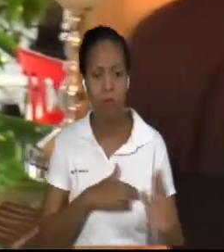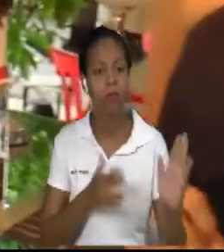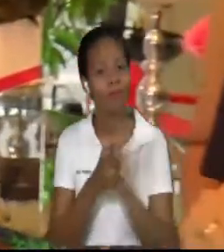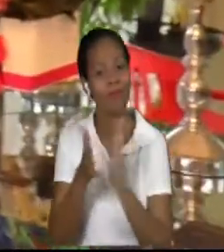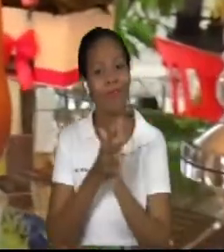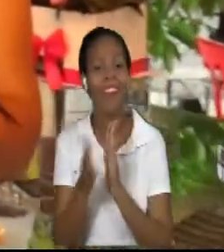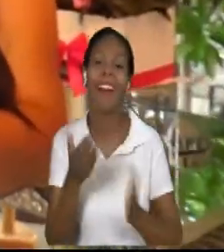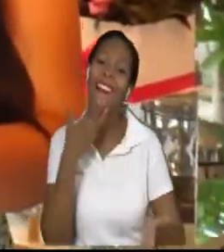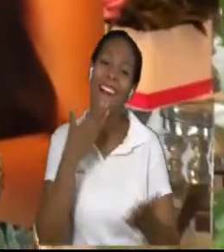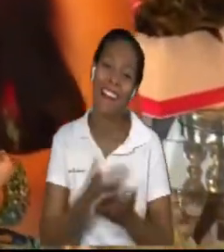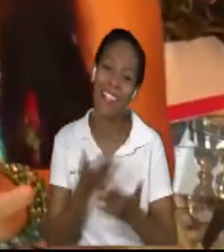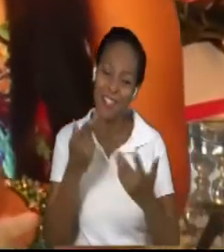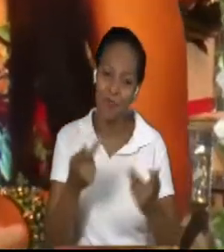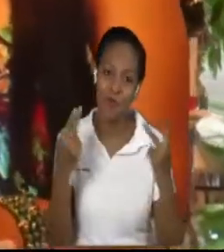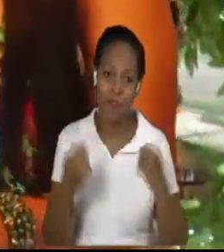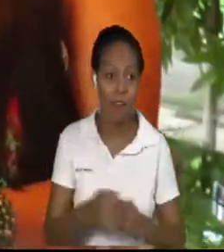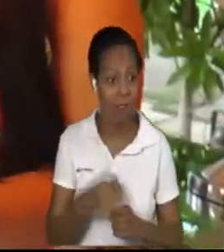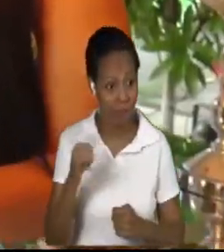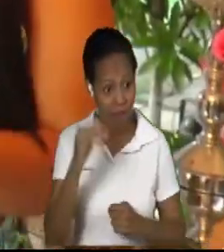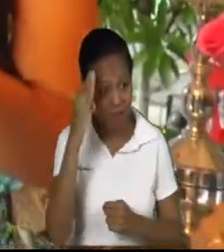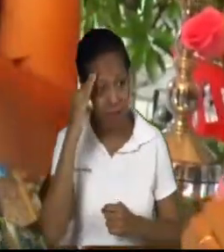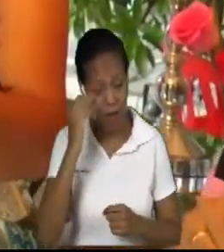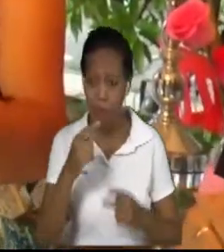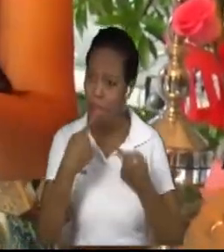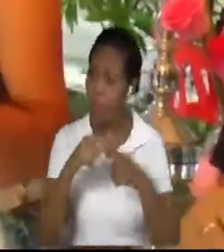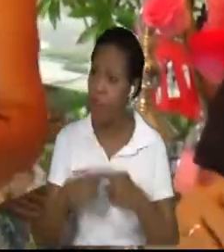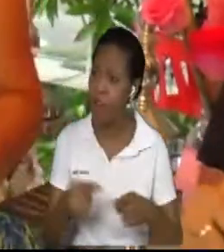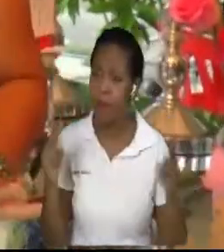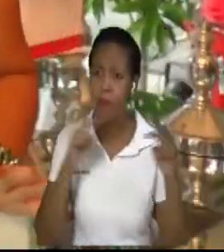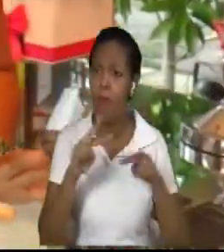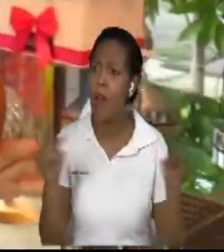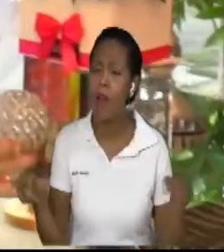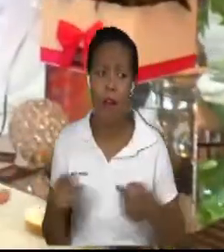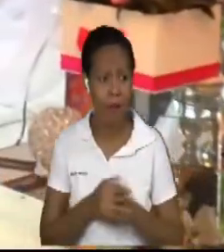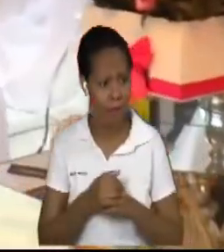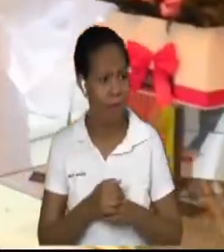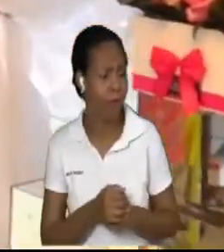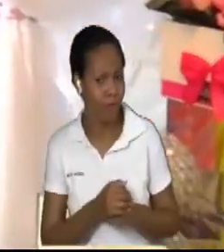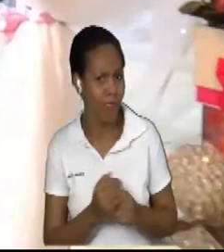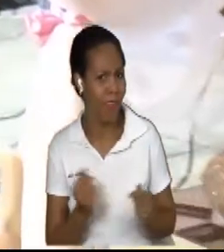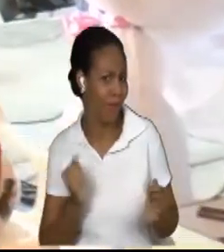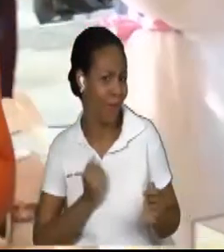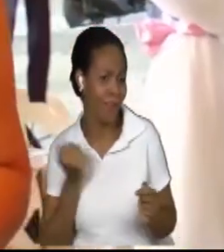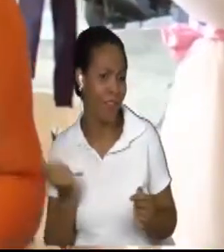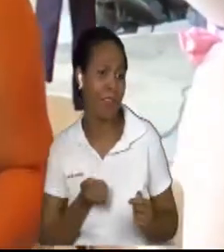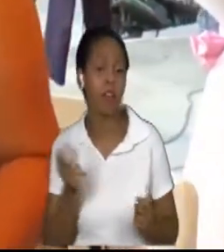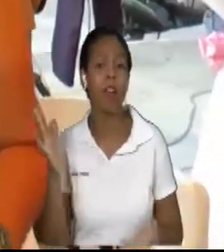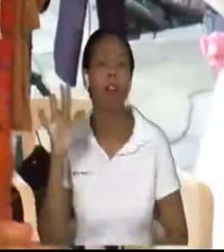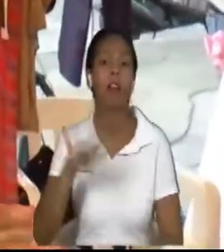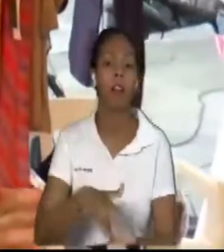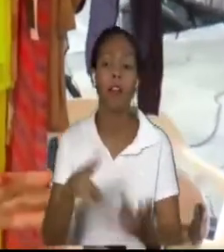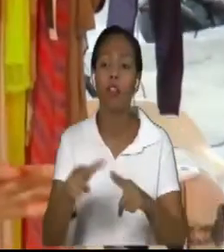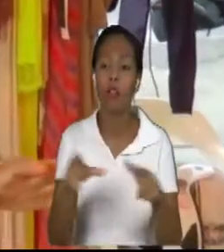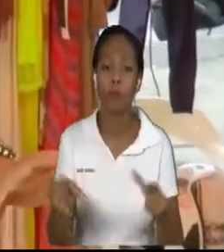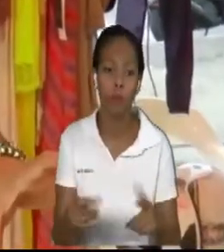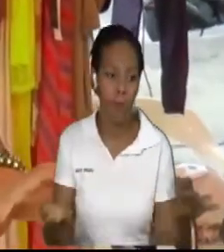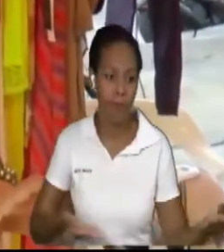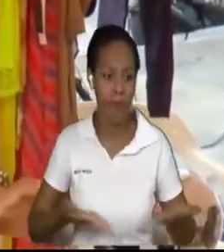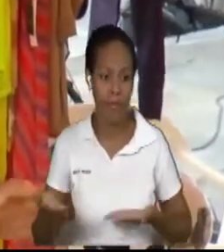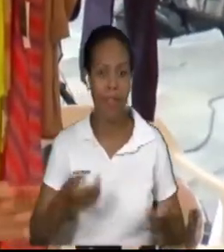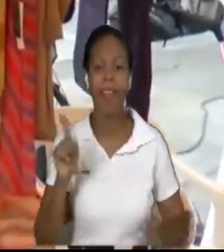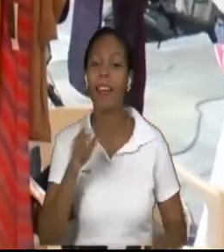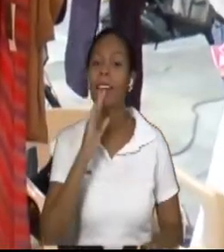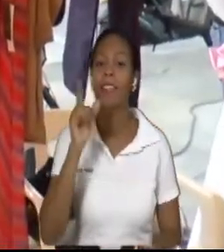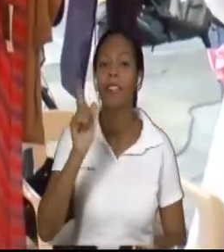por estar aquí. Ya saben, aquí está toda la colección de la Quinta Estación, que también puede encontrarla en su almacén. Ella era Sandra